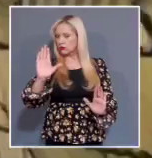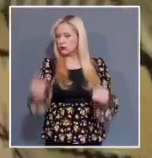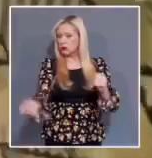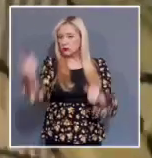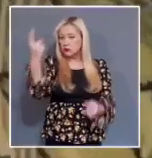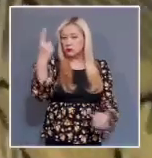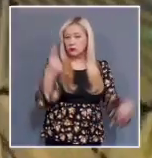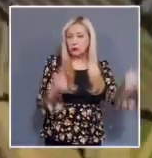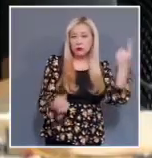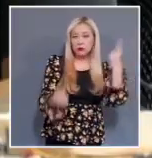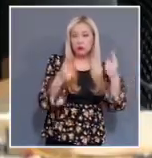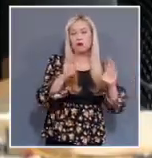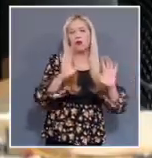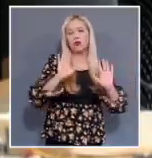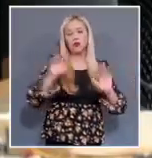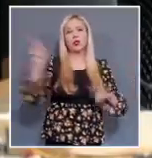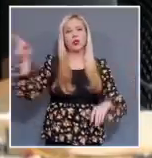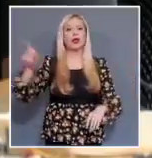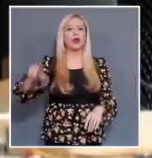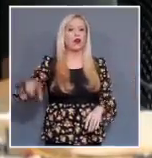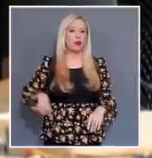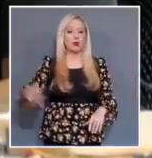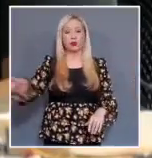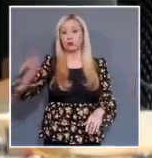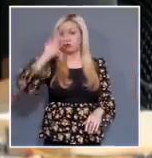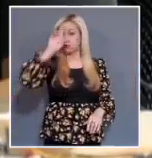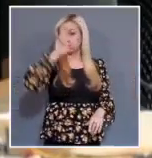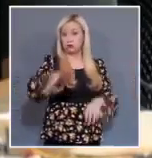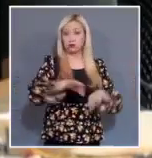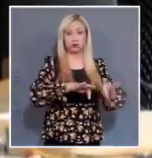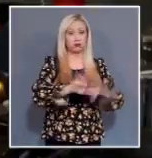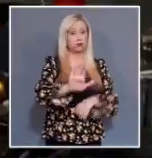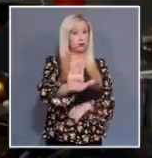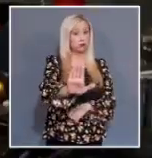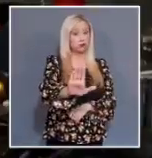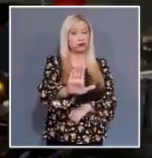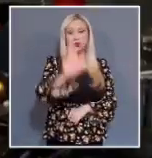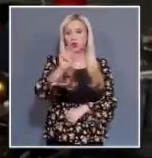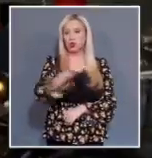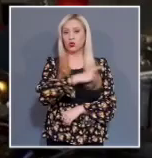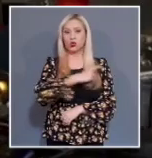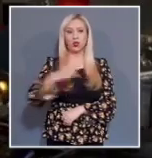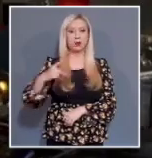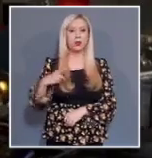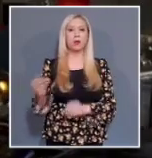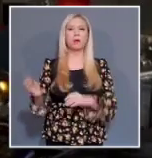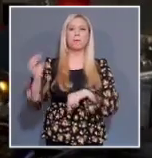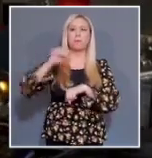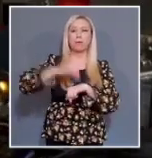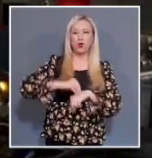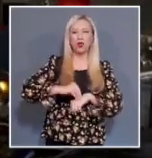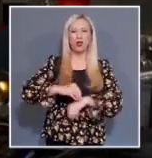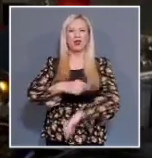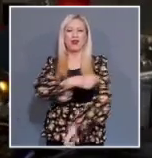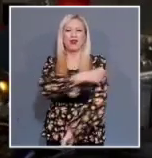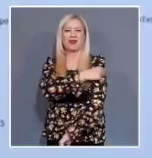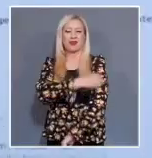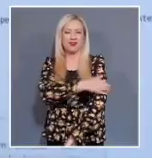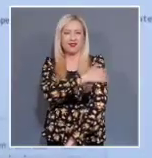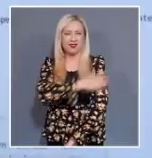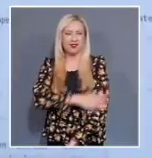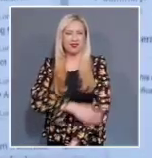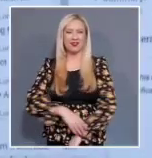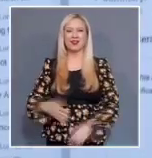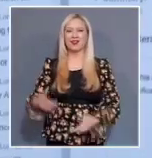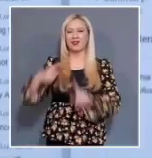prohibir a sus empleados llevar cualquier signo visible de convicciones políticas, religiosas o filosóficas en el lugar de trabajo. Así,